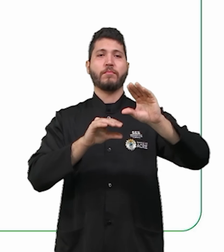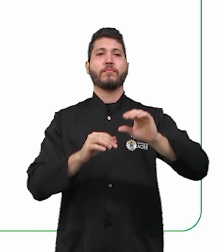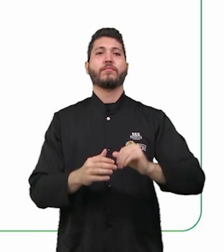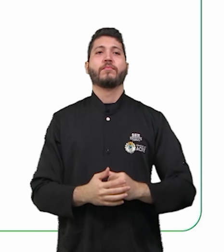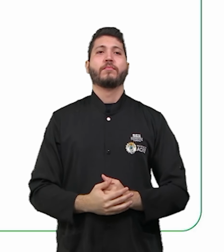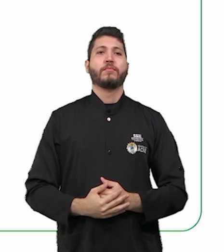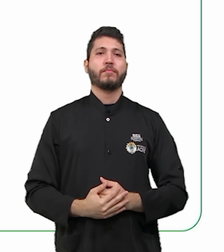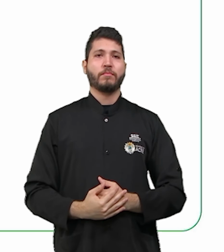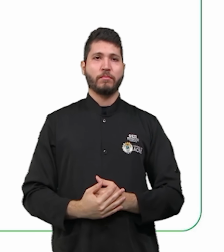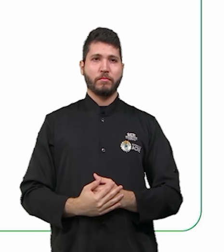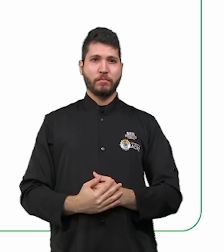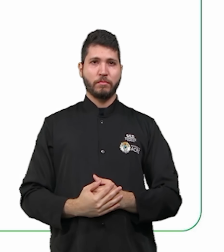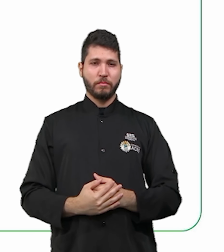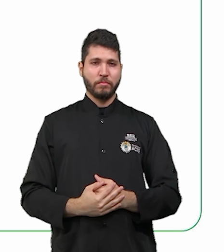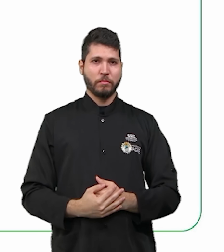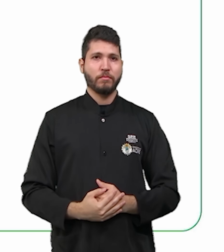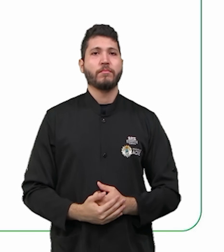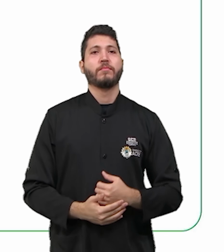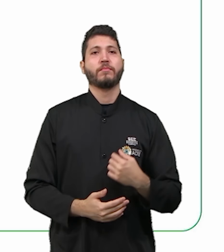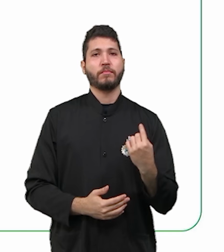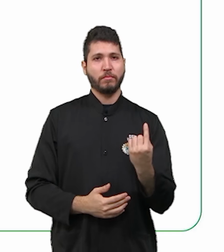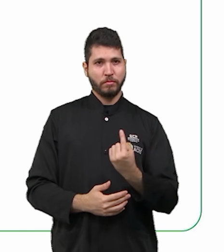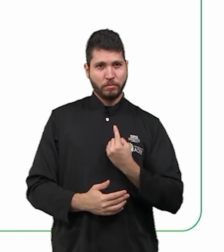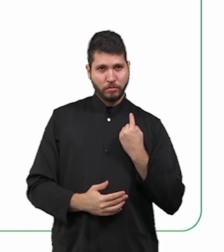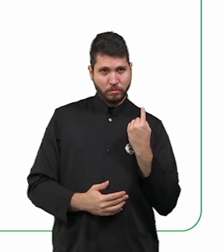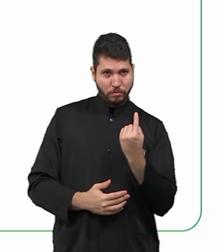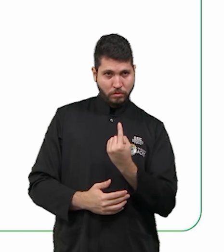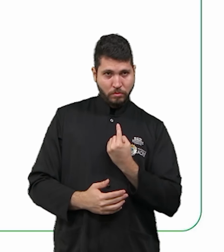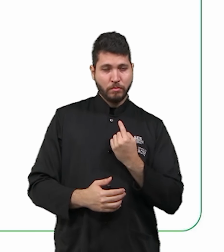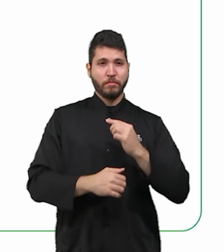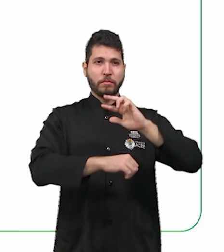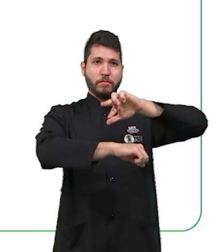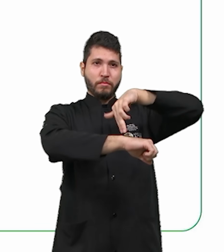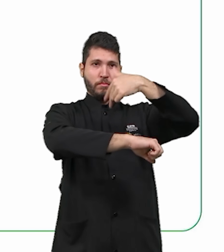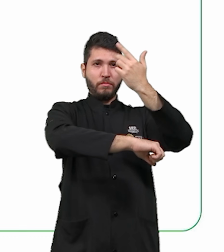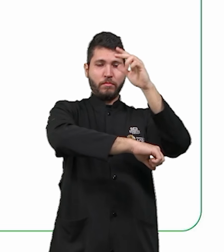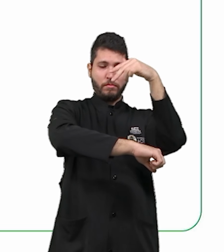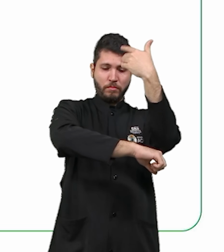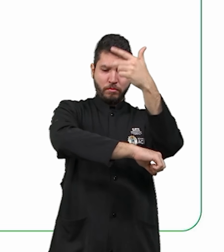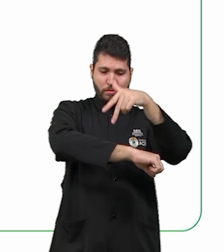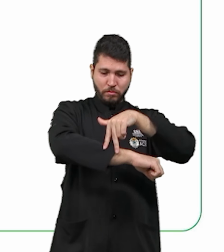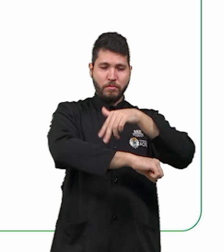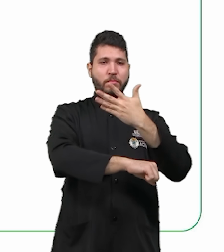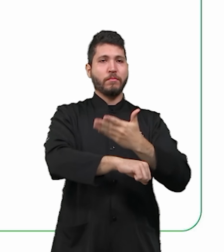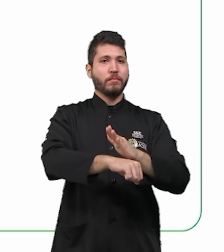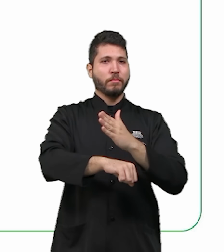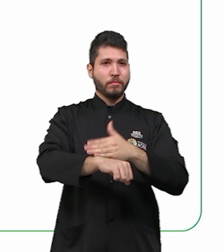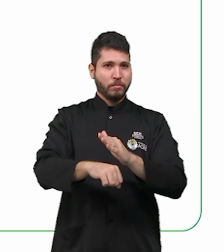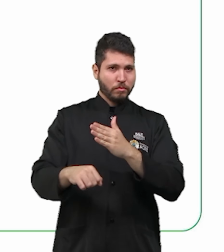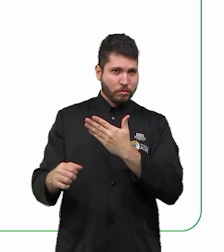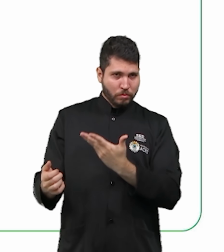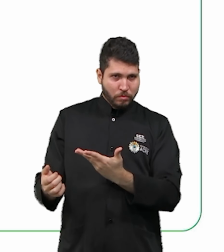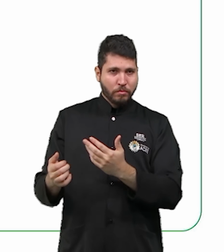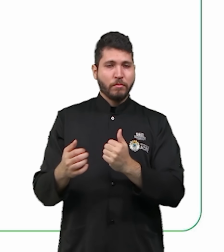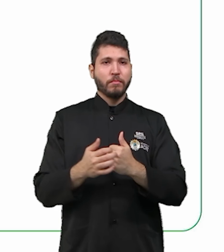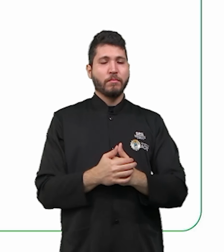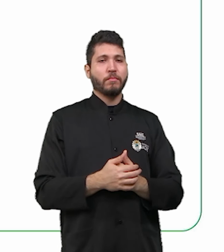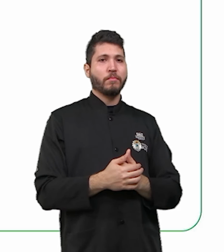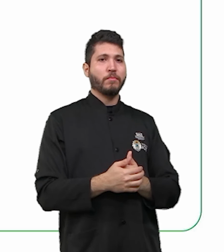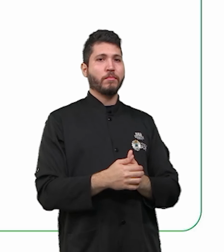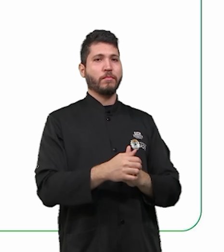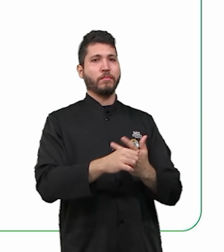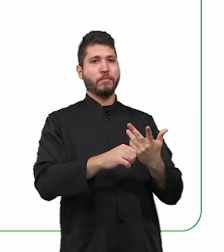Também de práticas individuales, pero ahora hablando de gimnasia. Tenemos la gimnasia artística,